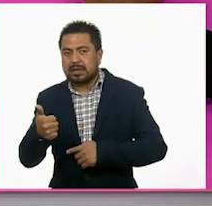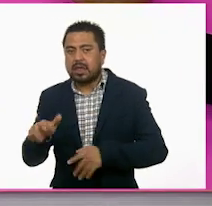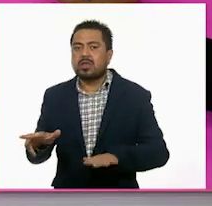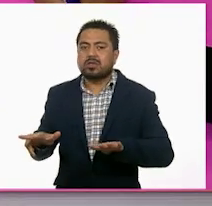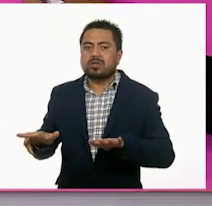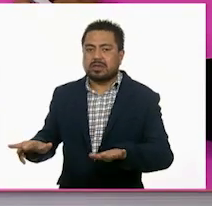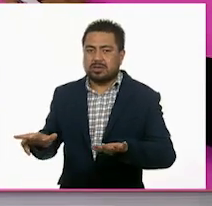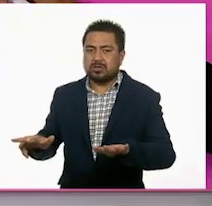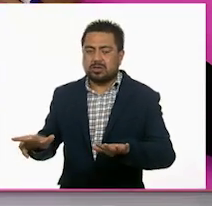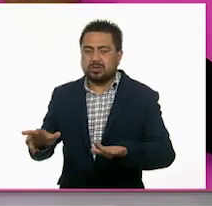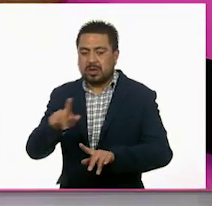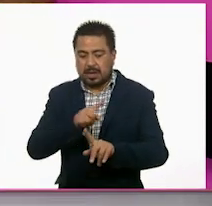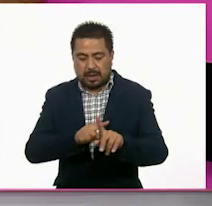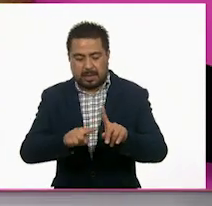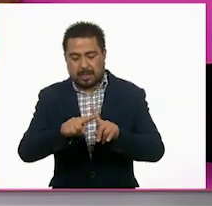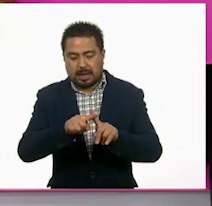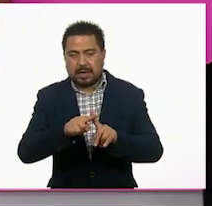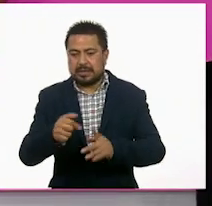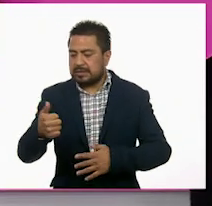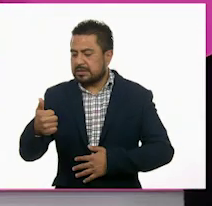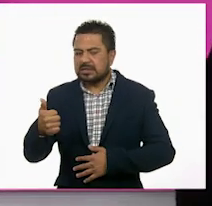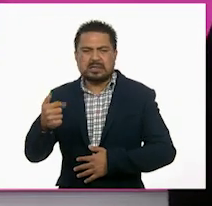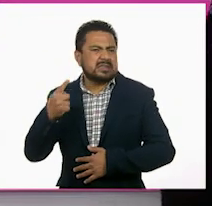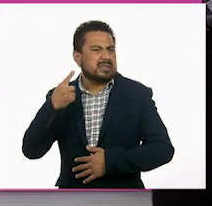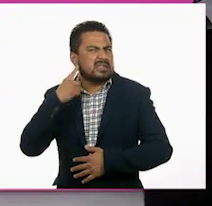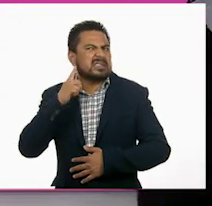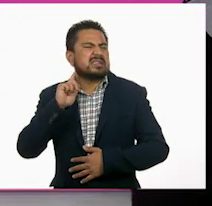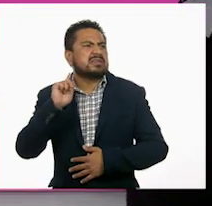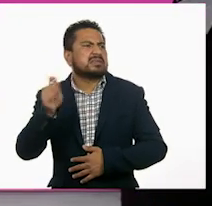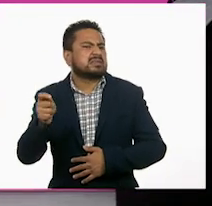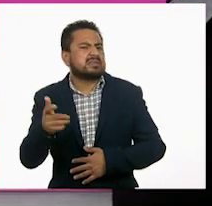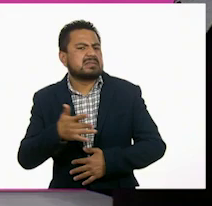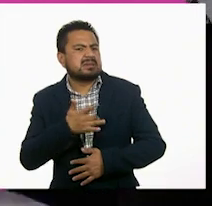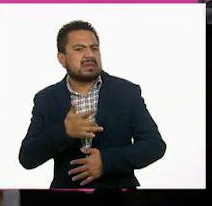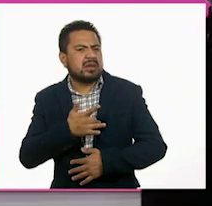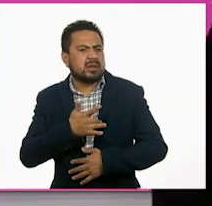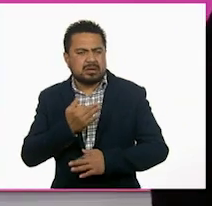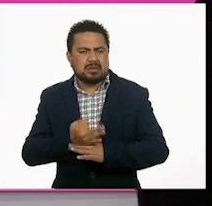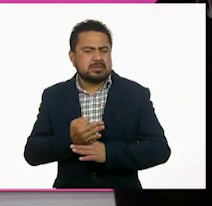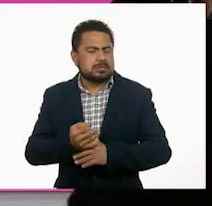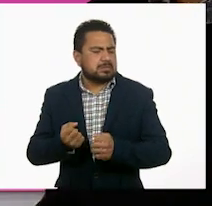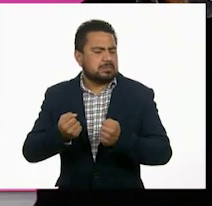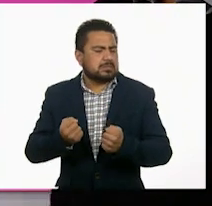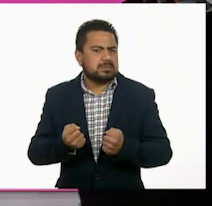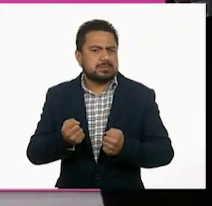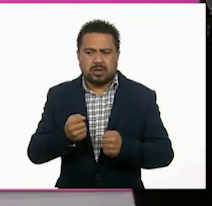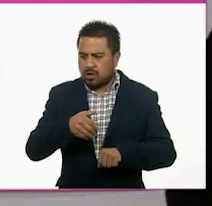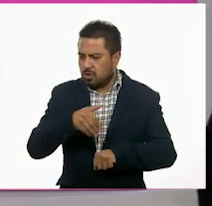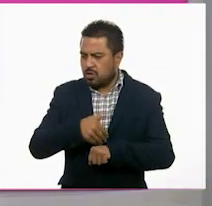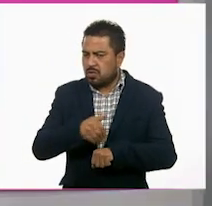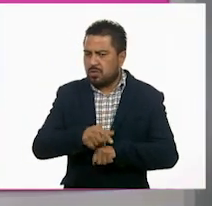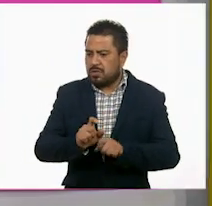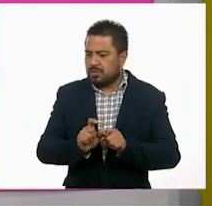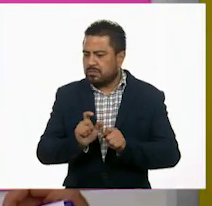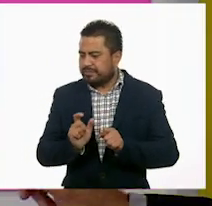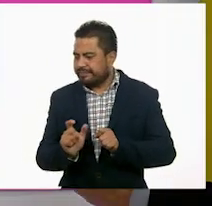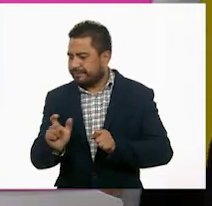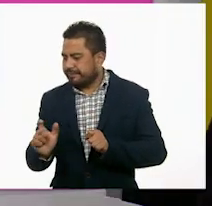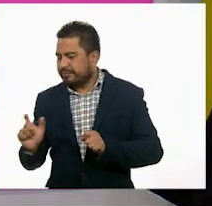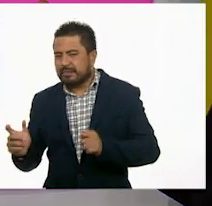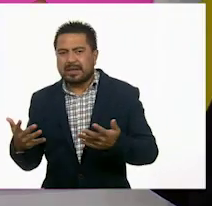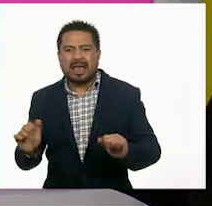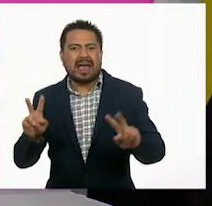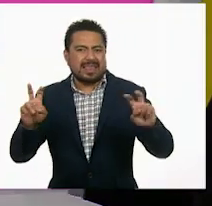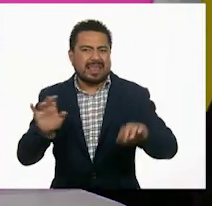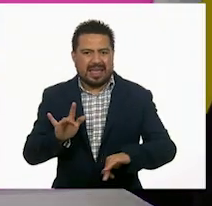El 18. ¿Y a qué le suena, muchachos, en casa? Le suena seguramente a sucesión numérica, que es un tema que ya